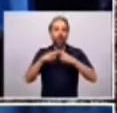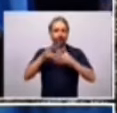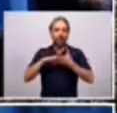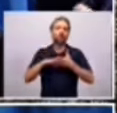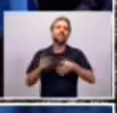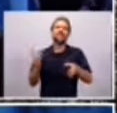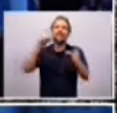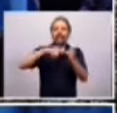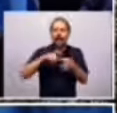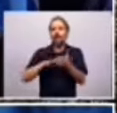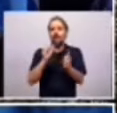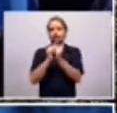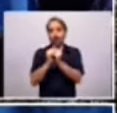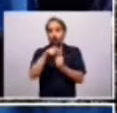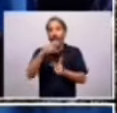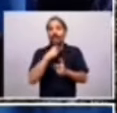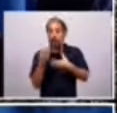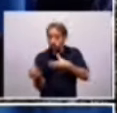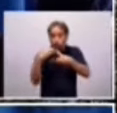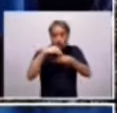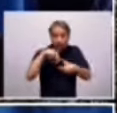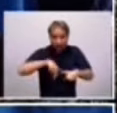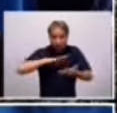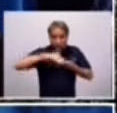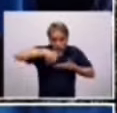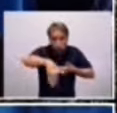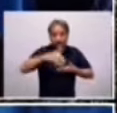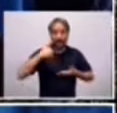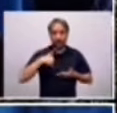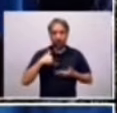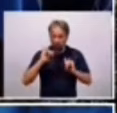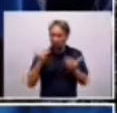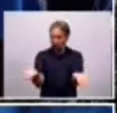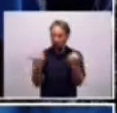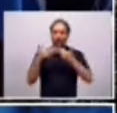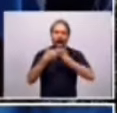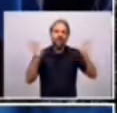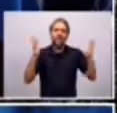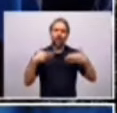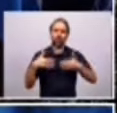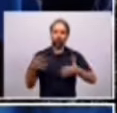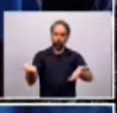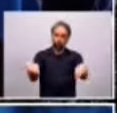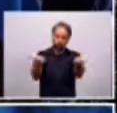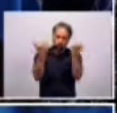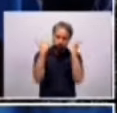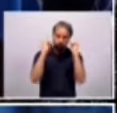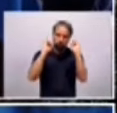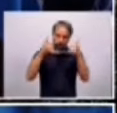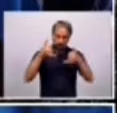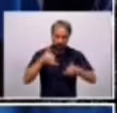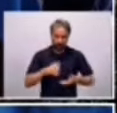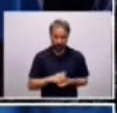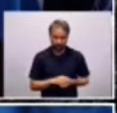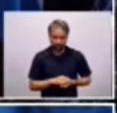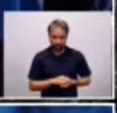de protesta contra el gobierno nacional. Y en un ítem, además, que es de máxima sensibilidad para los trabajadores